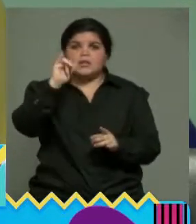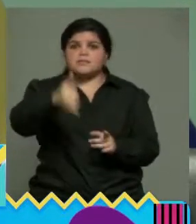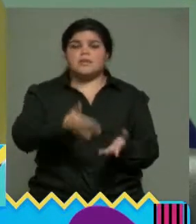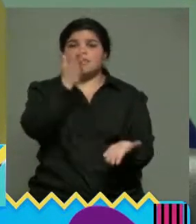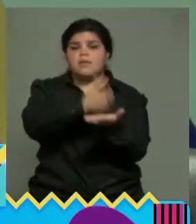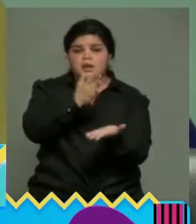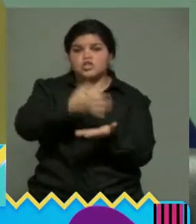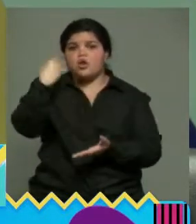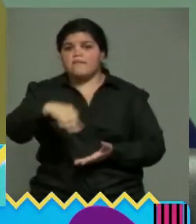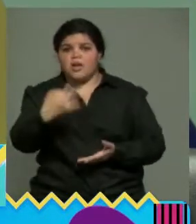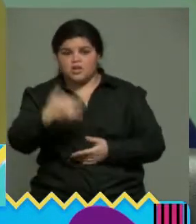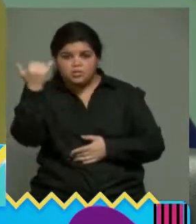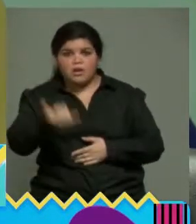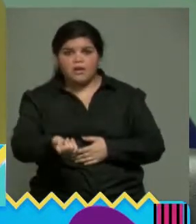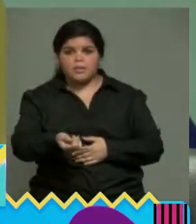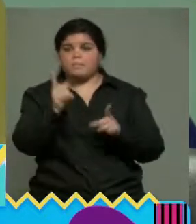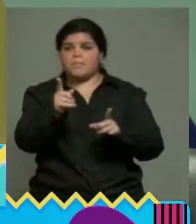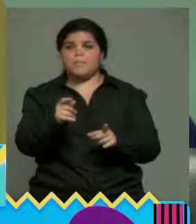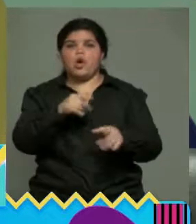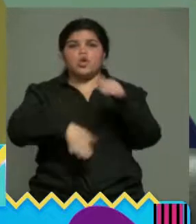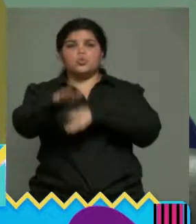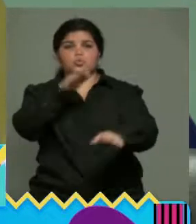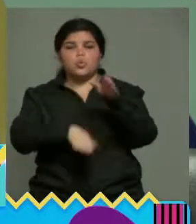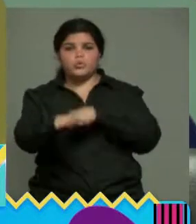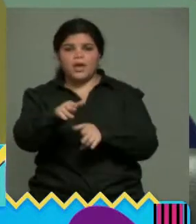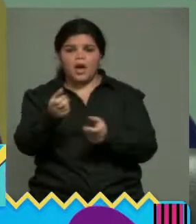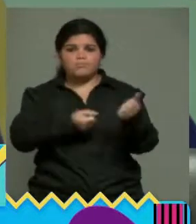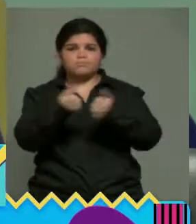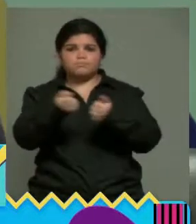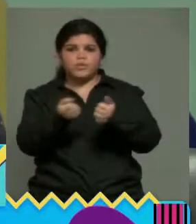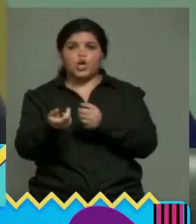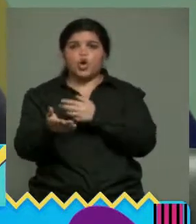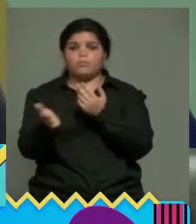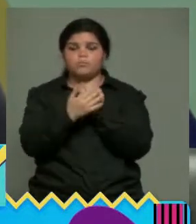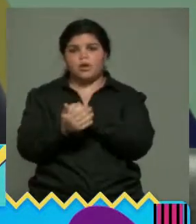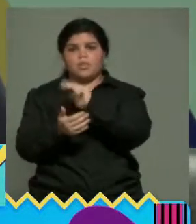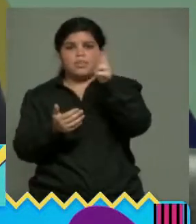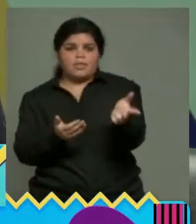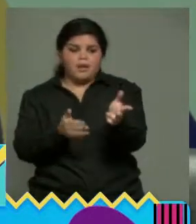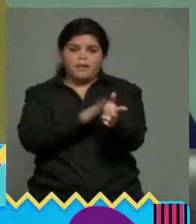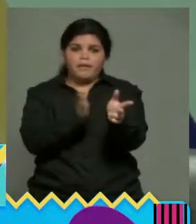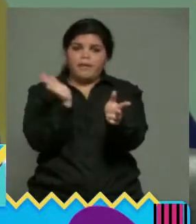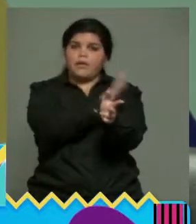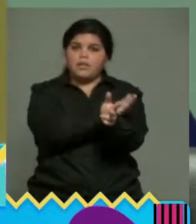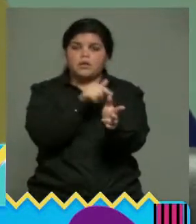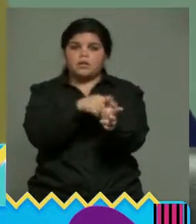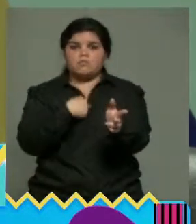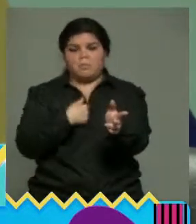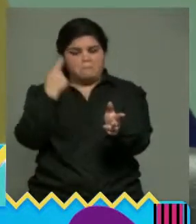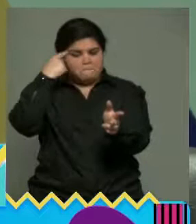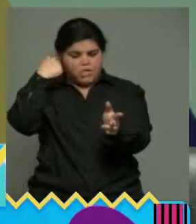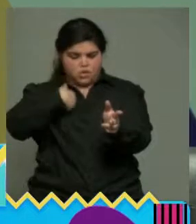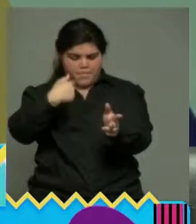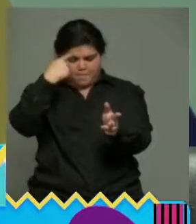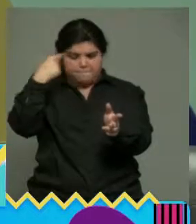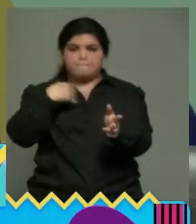Esto de conducir por la izquierda, sobre todo en las rutas, tiene que ver con que me interesa que yo ir cómodo, o sea, pienso en mí. O sea, y eso